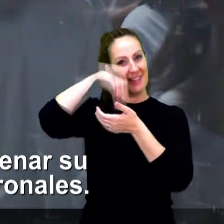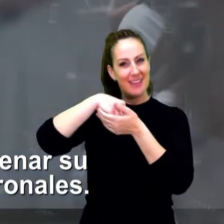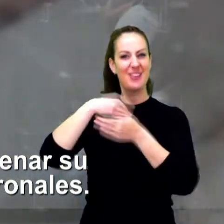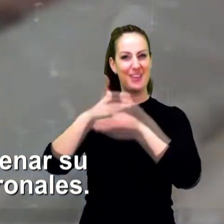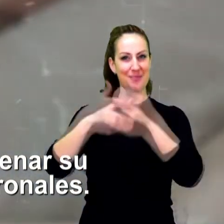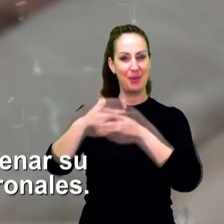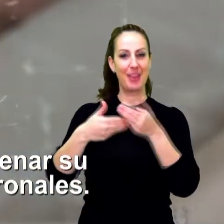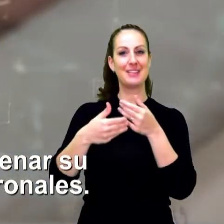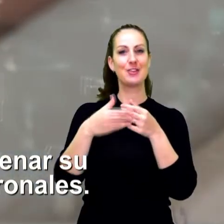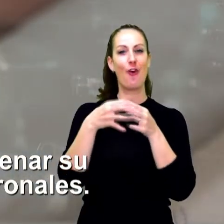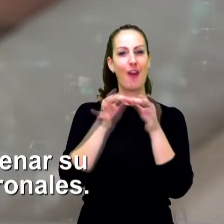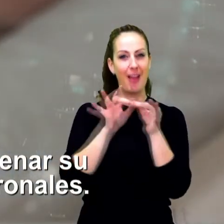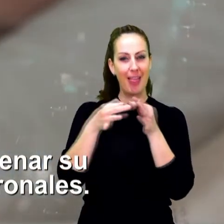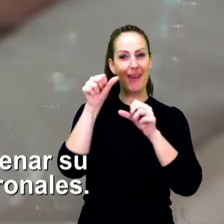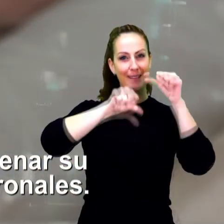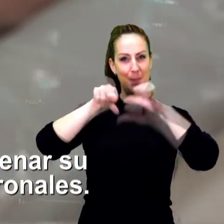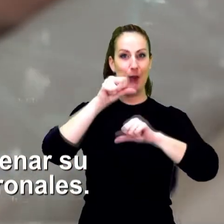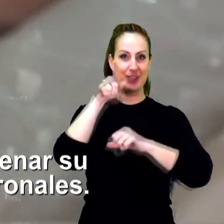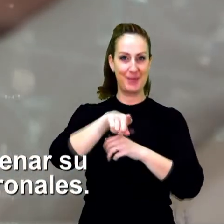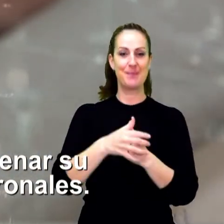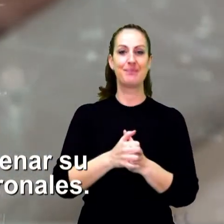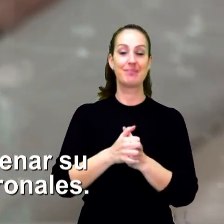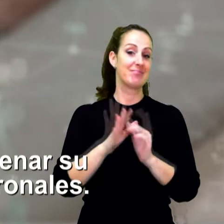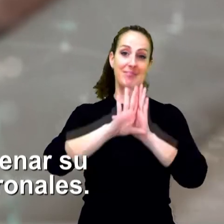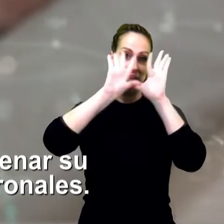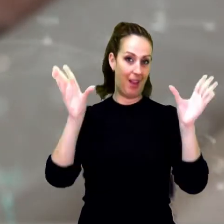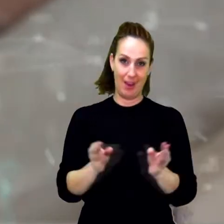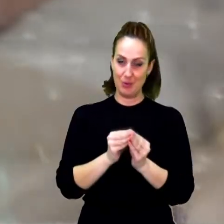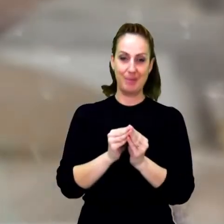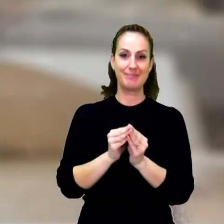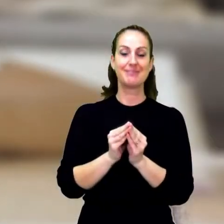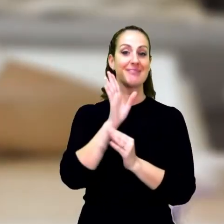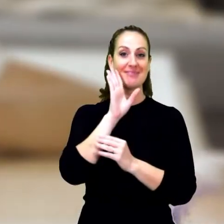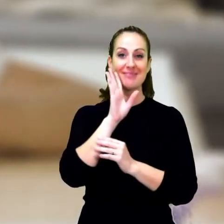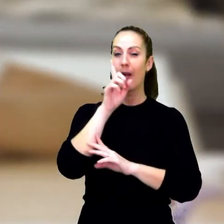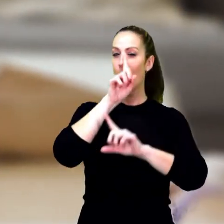pueden desencadenar su inicio junto a procesos bioquímicos y neuronales.